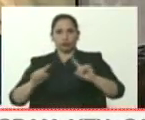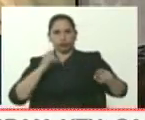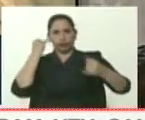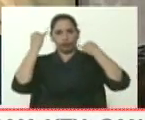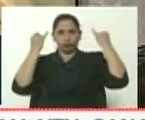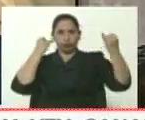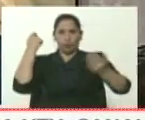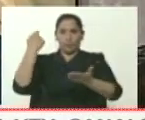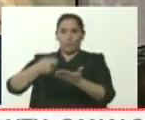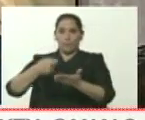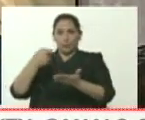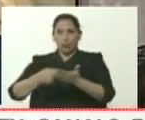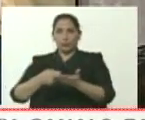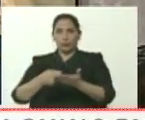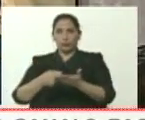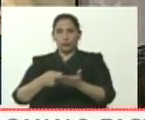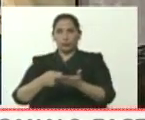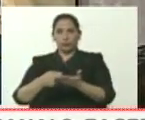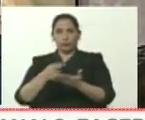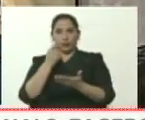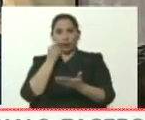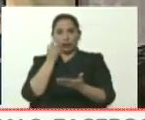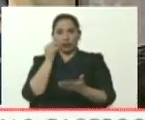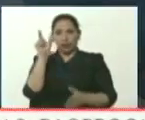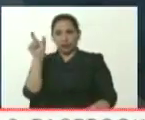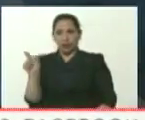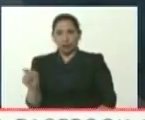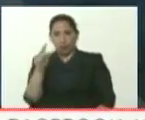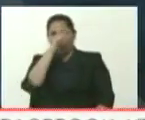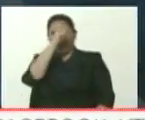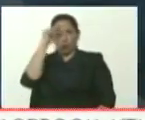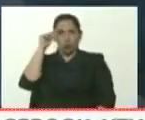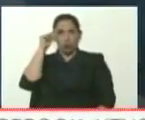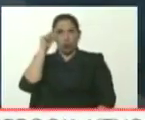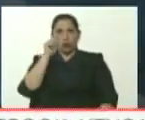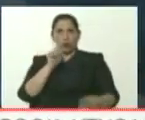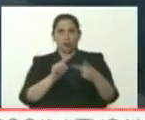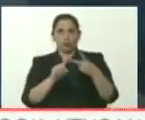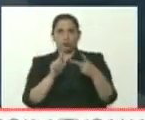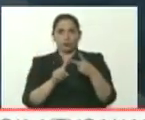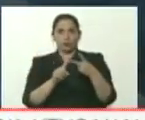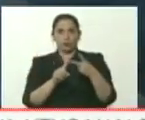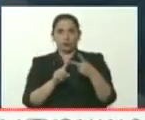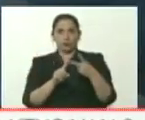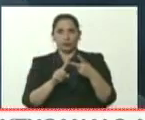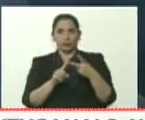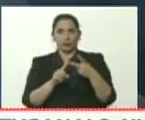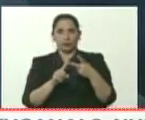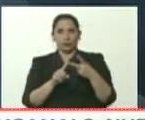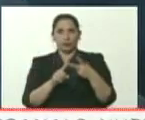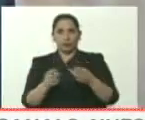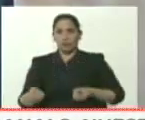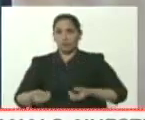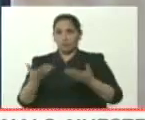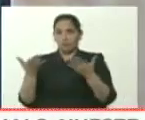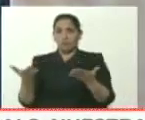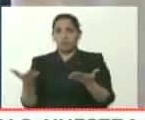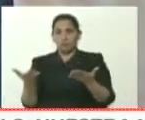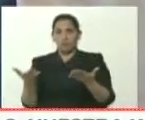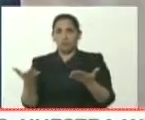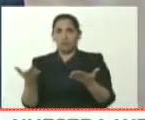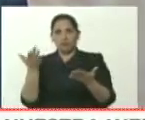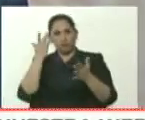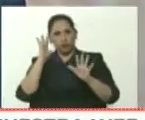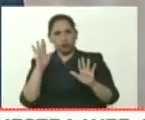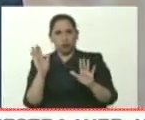intelectualmente y financieramente, el señor Borges, luego fue premiado con un estatus de asilo,